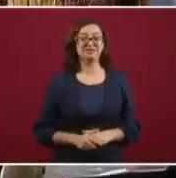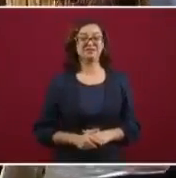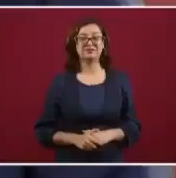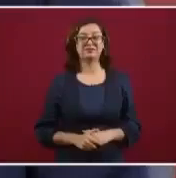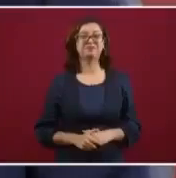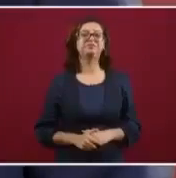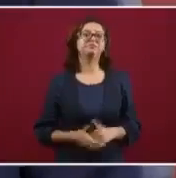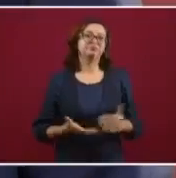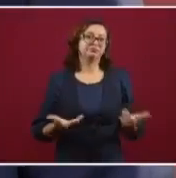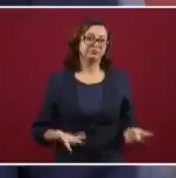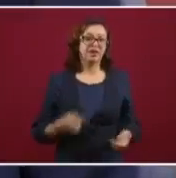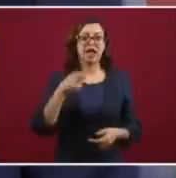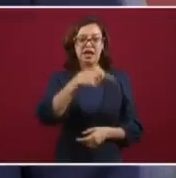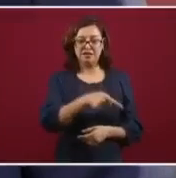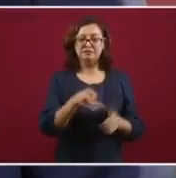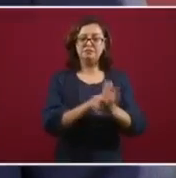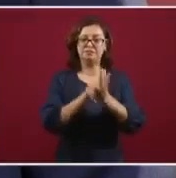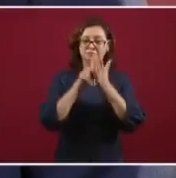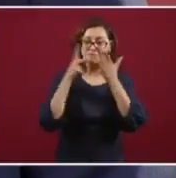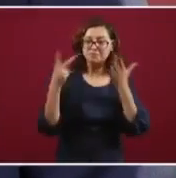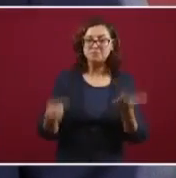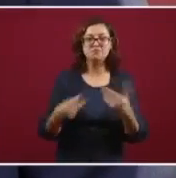La prensa